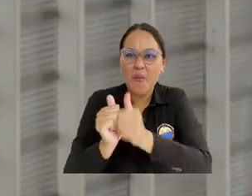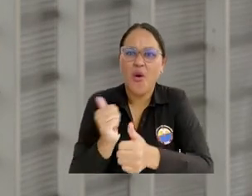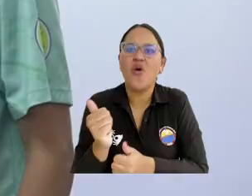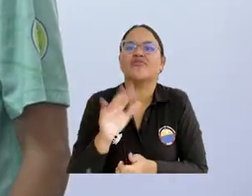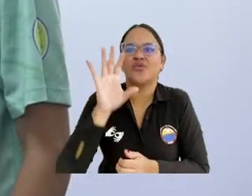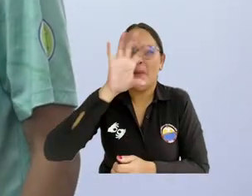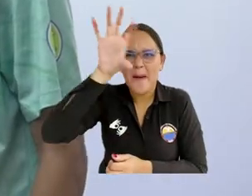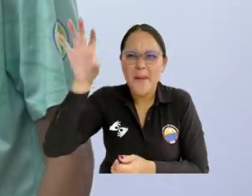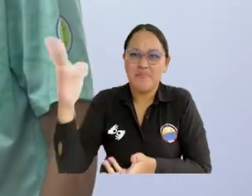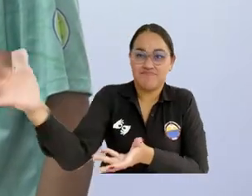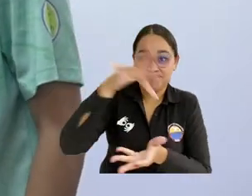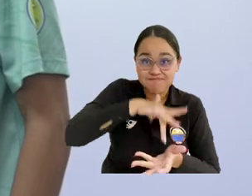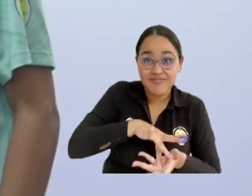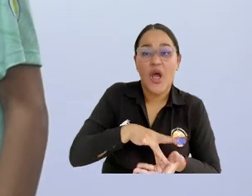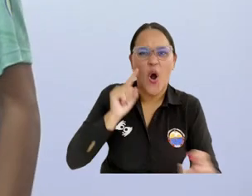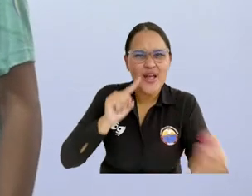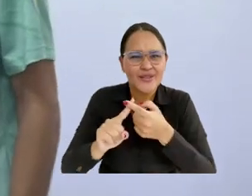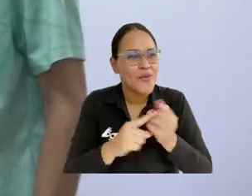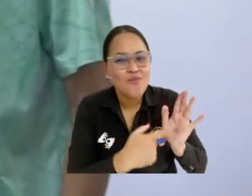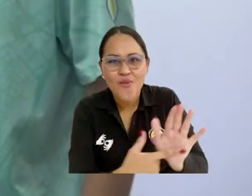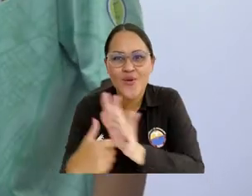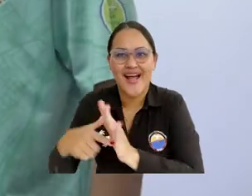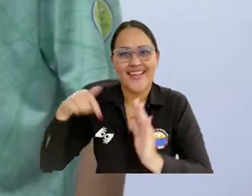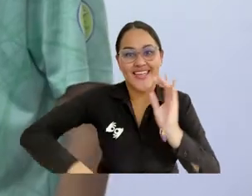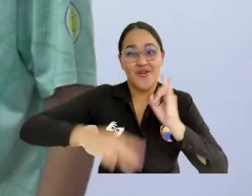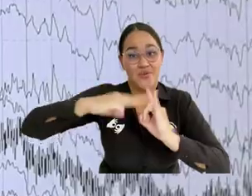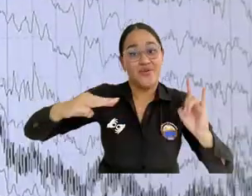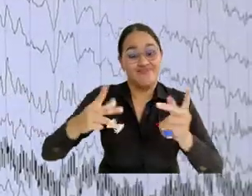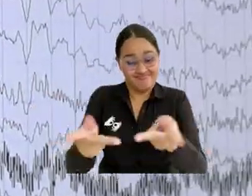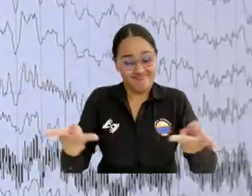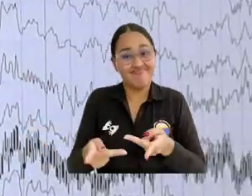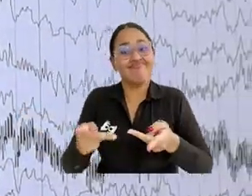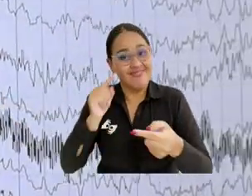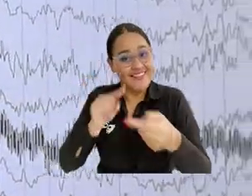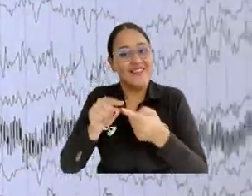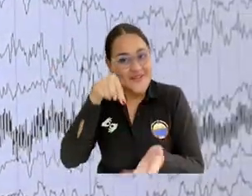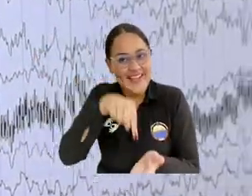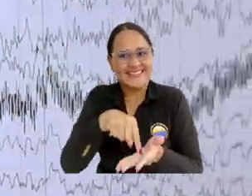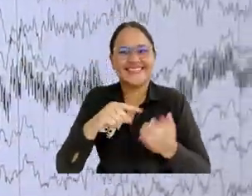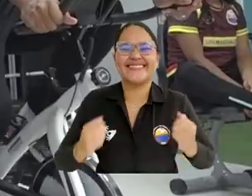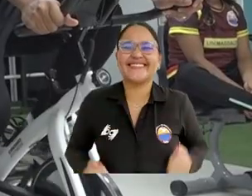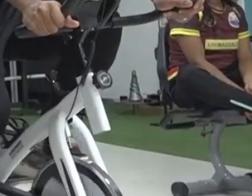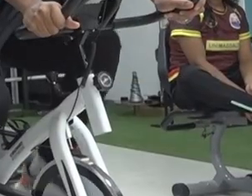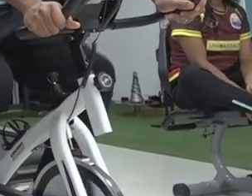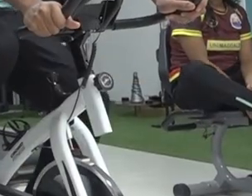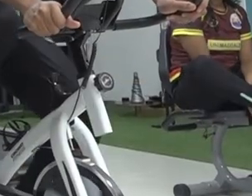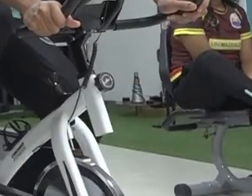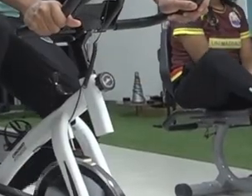vengan a ojear y a ver el talento que tenemos. Es una apuesta de la universidad. Y esta infraestructura es para eso.